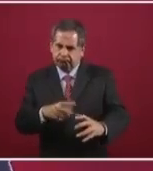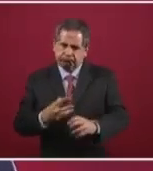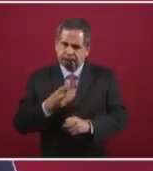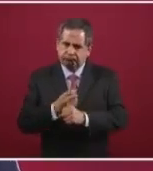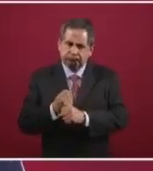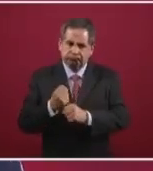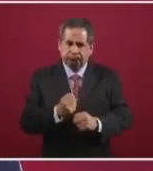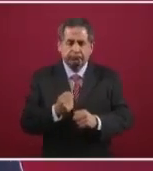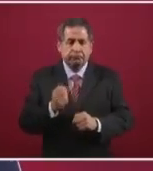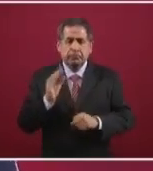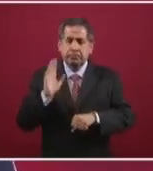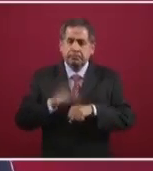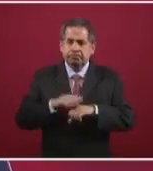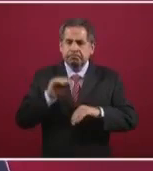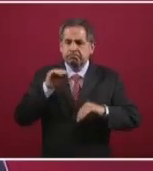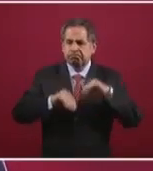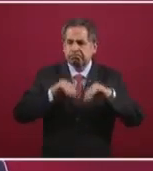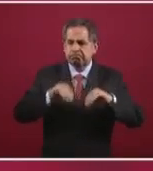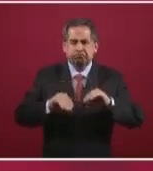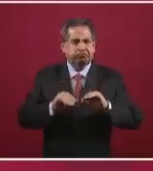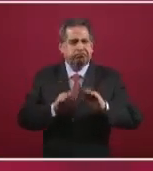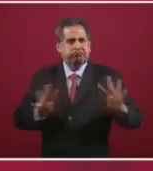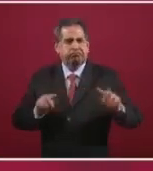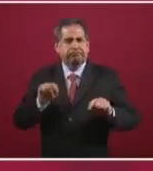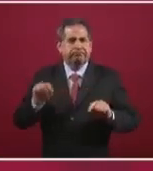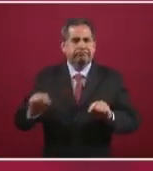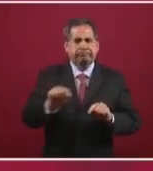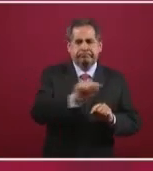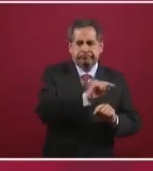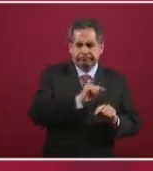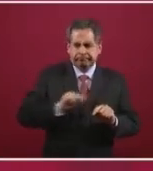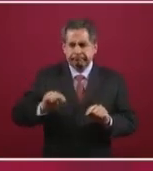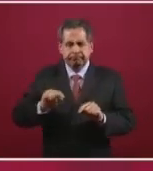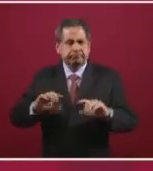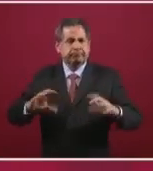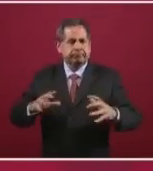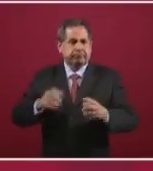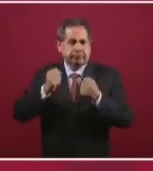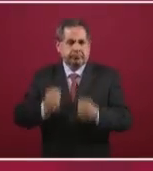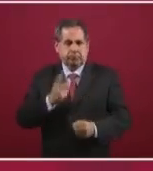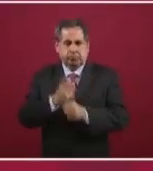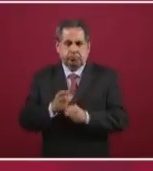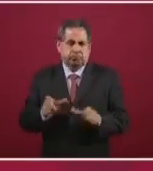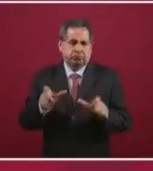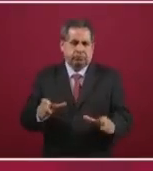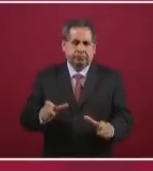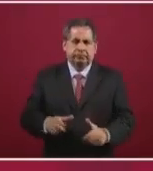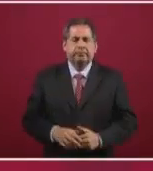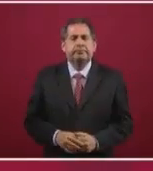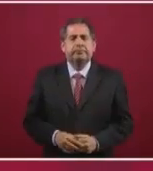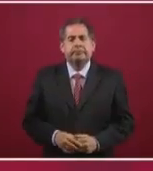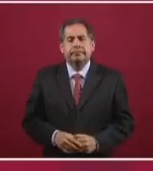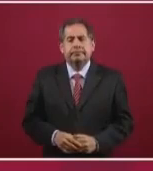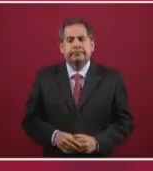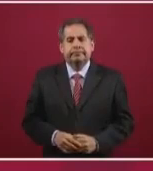la presencia de elementos de seguridad.